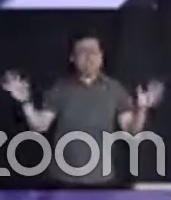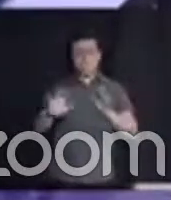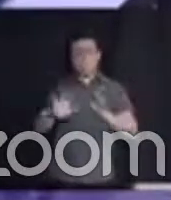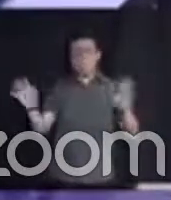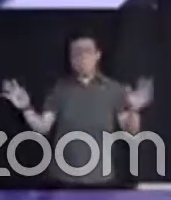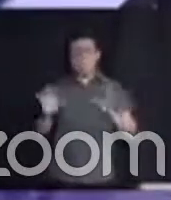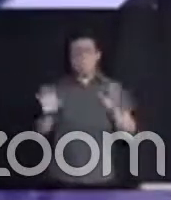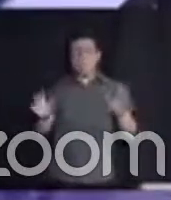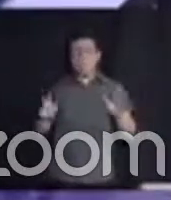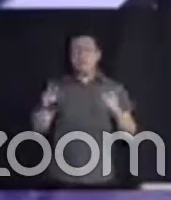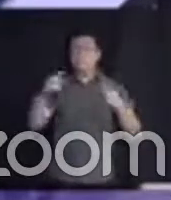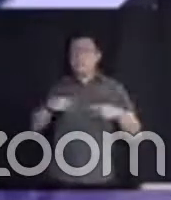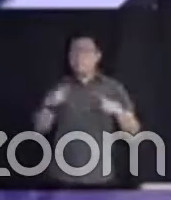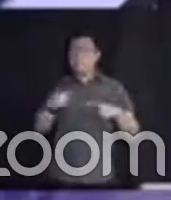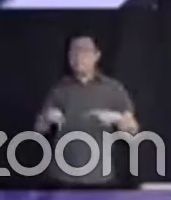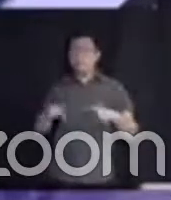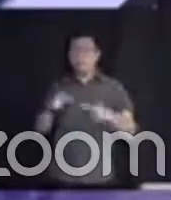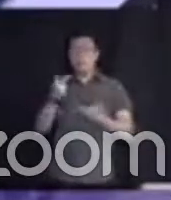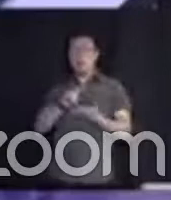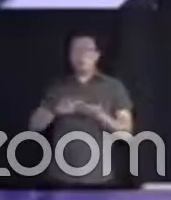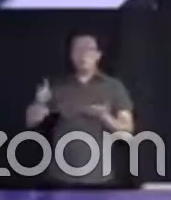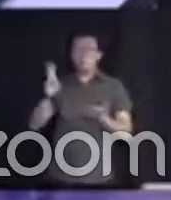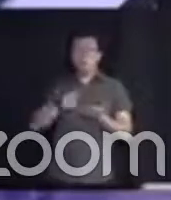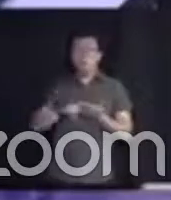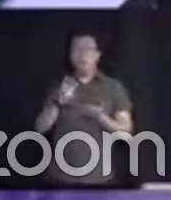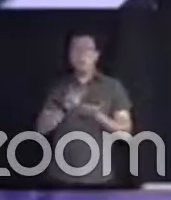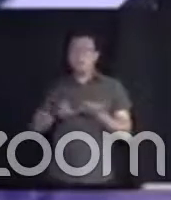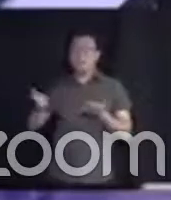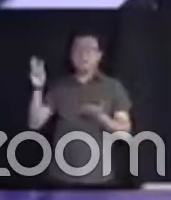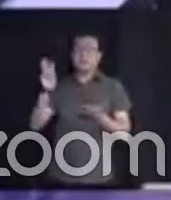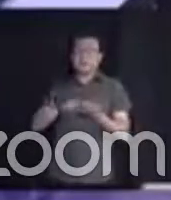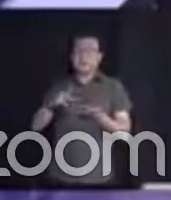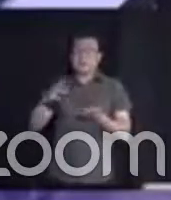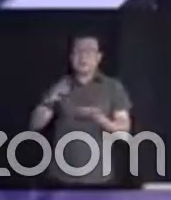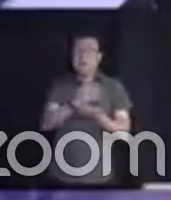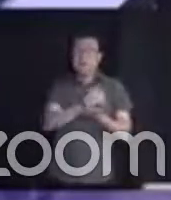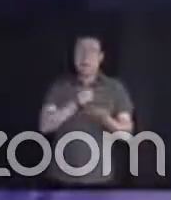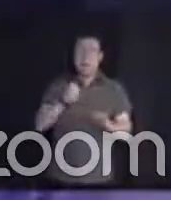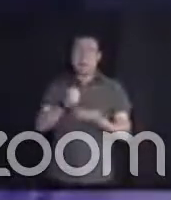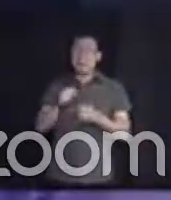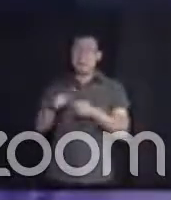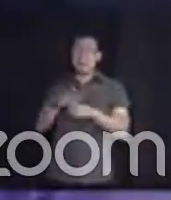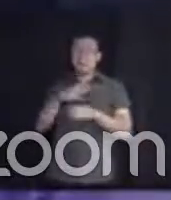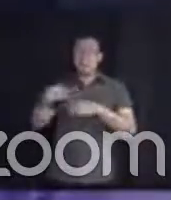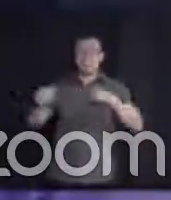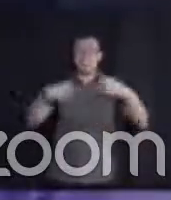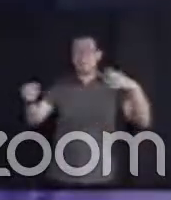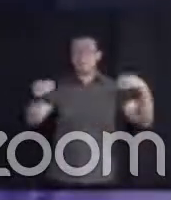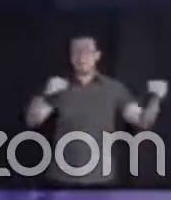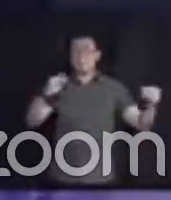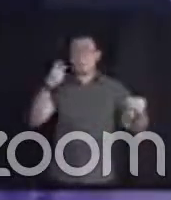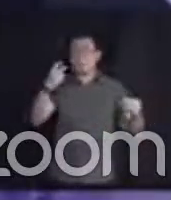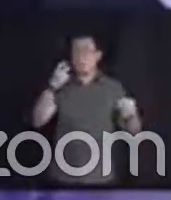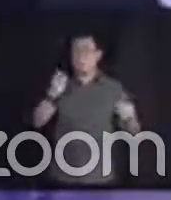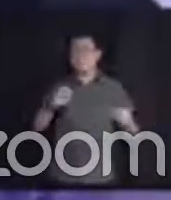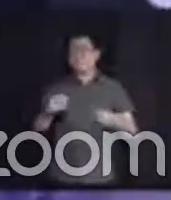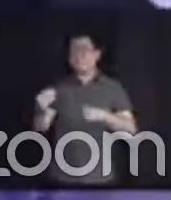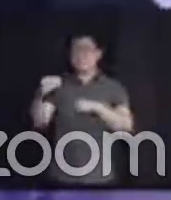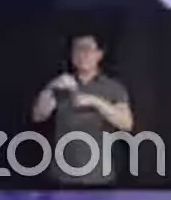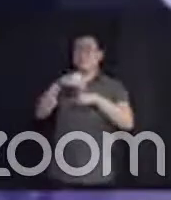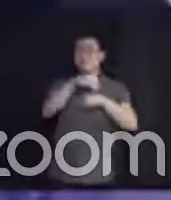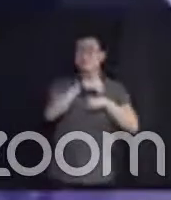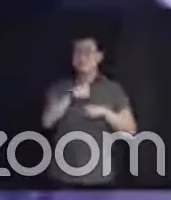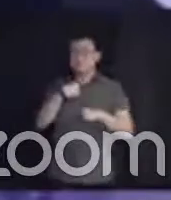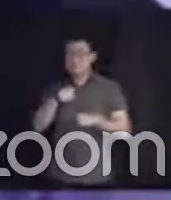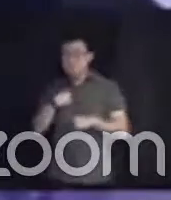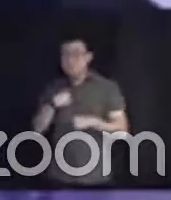Dios. Hay gente que duplicó, triplicó, cuatriplicó sus ganancias en la pandemia porque se puso las pilas. A mí